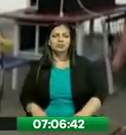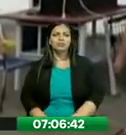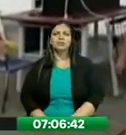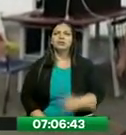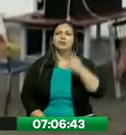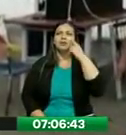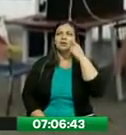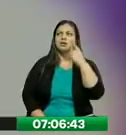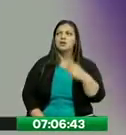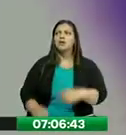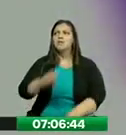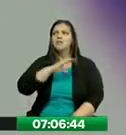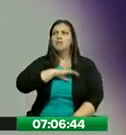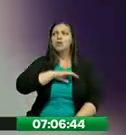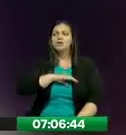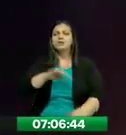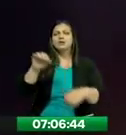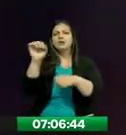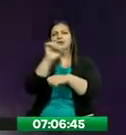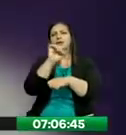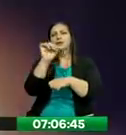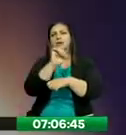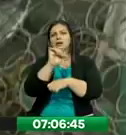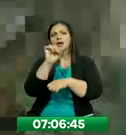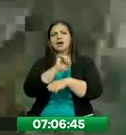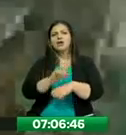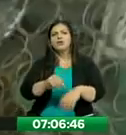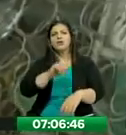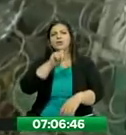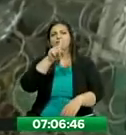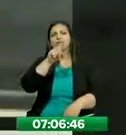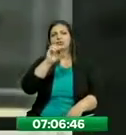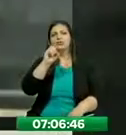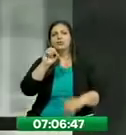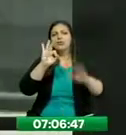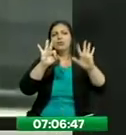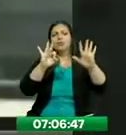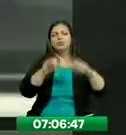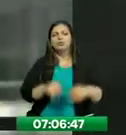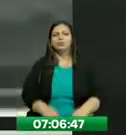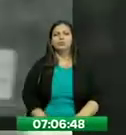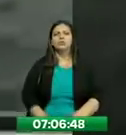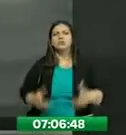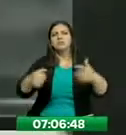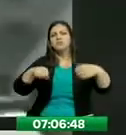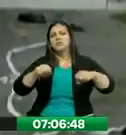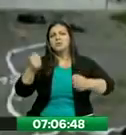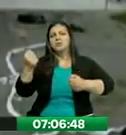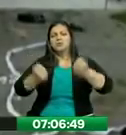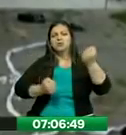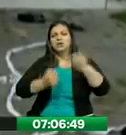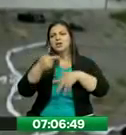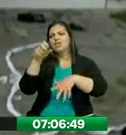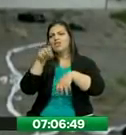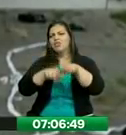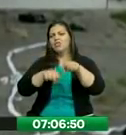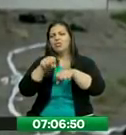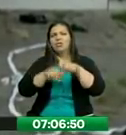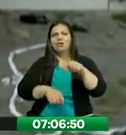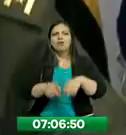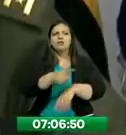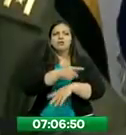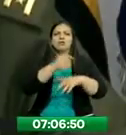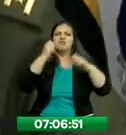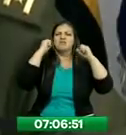las autoridades indicaron que son 108 vehículos, entre motos, patrulleros y un blindado, además de varias